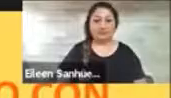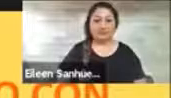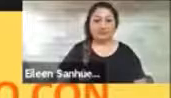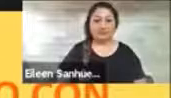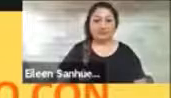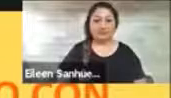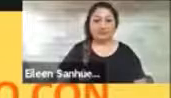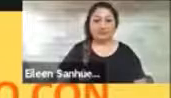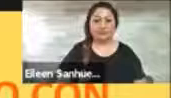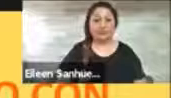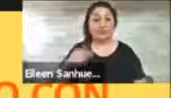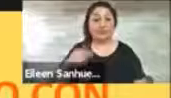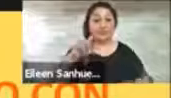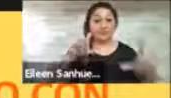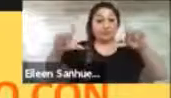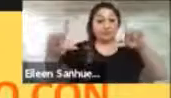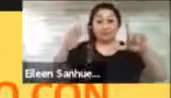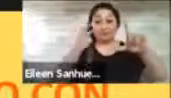Ahí se ve bien.